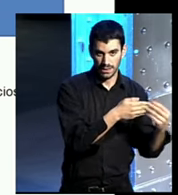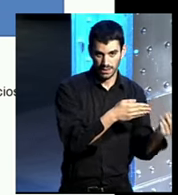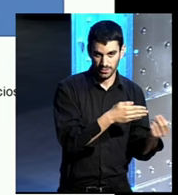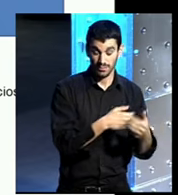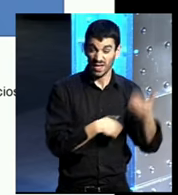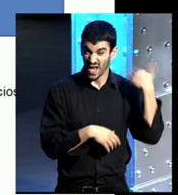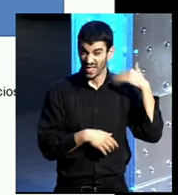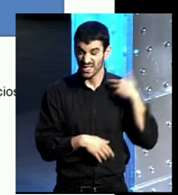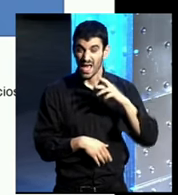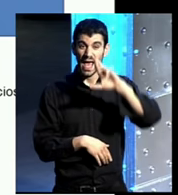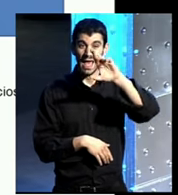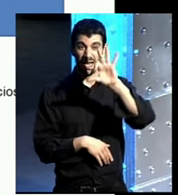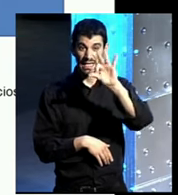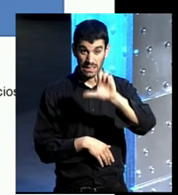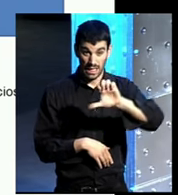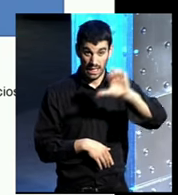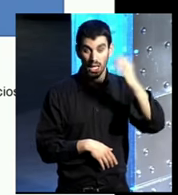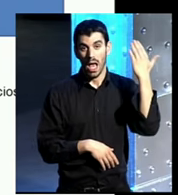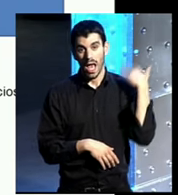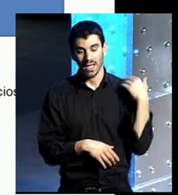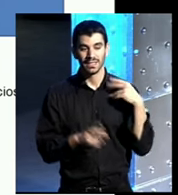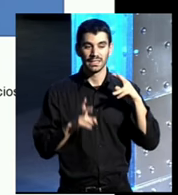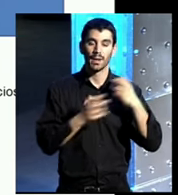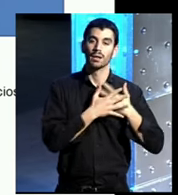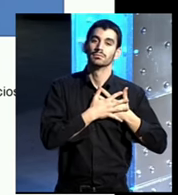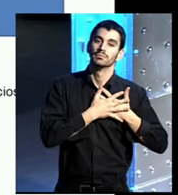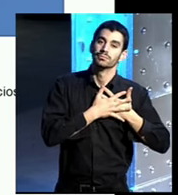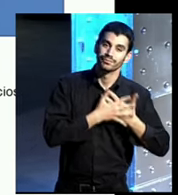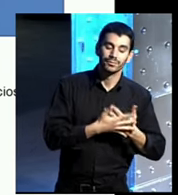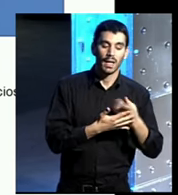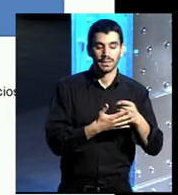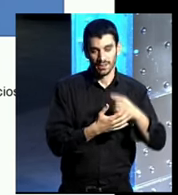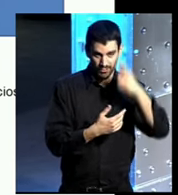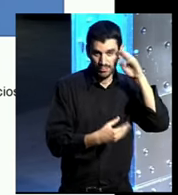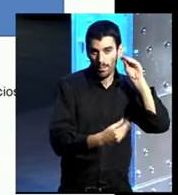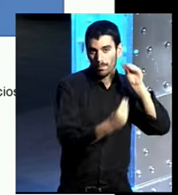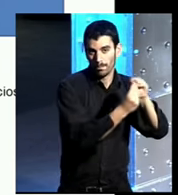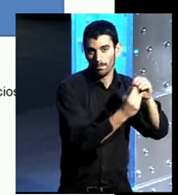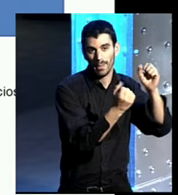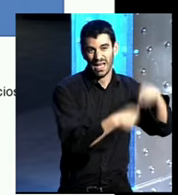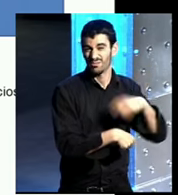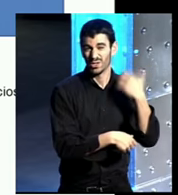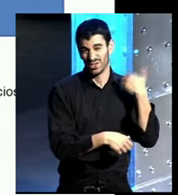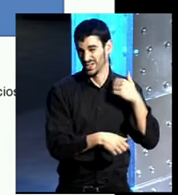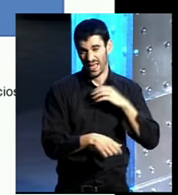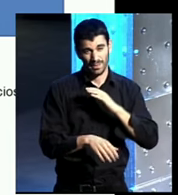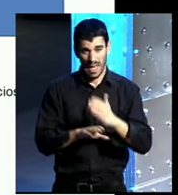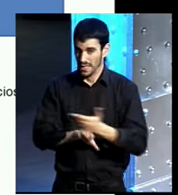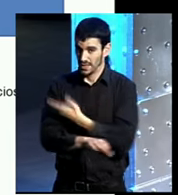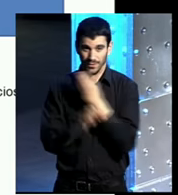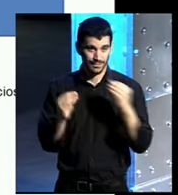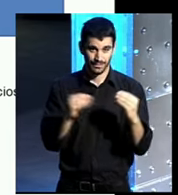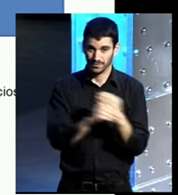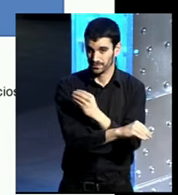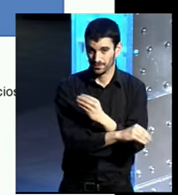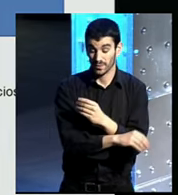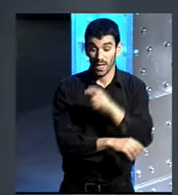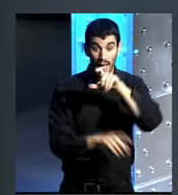sentido antes, pero ahora en este contexto ya no tiene tanto sentido. La empresa ha de pasar de la gestión de la